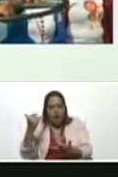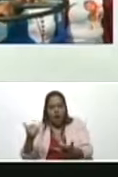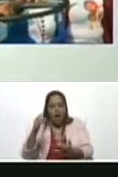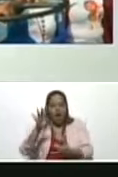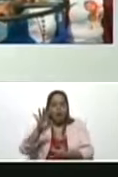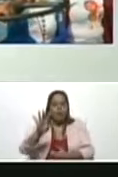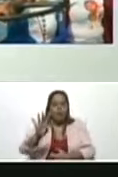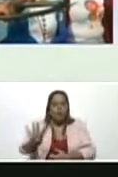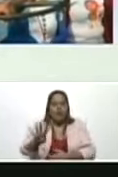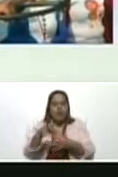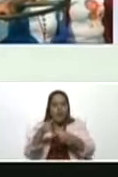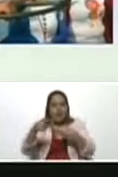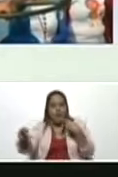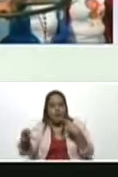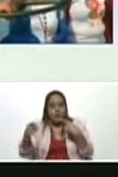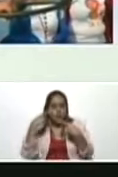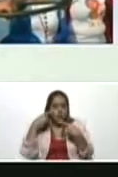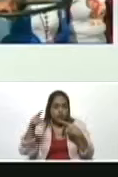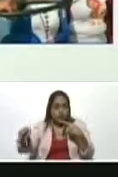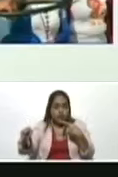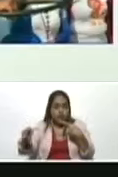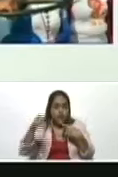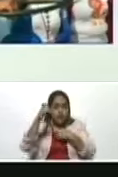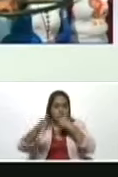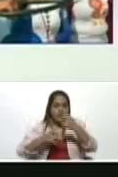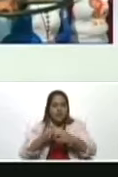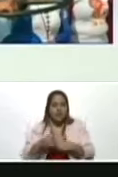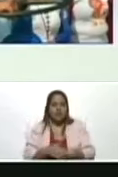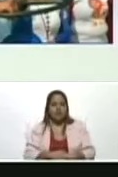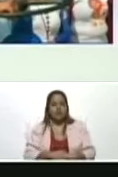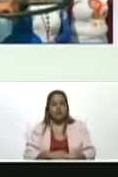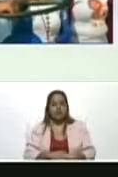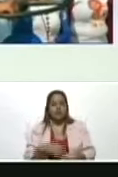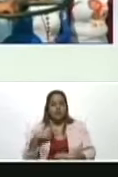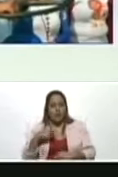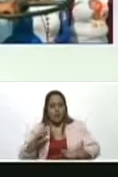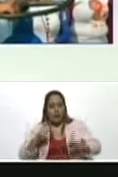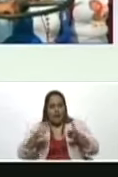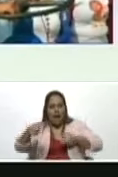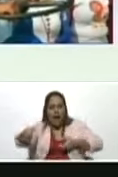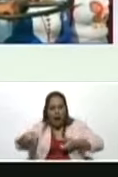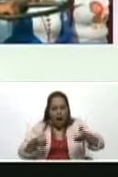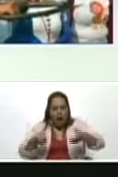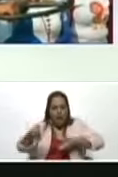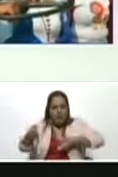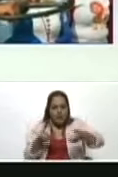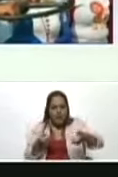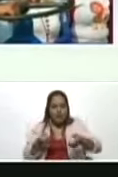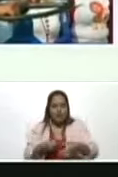ahí, ahí. Cuando voy a abrirlo,